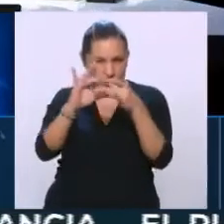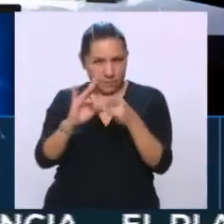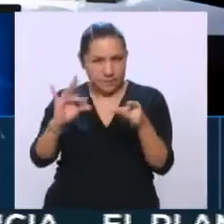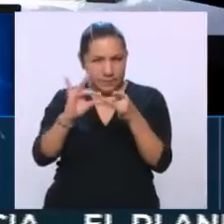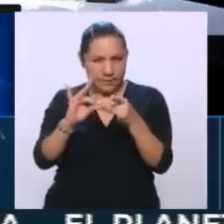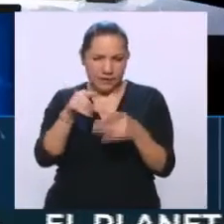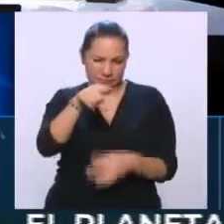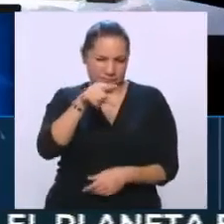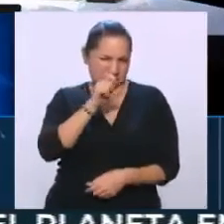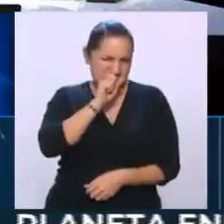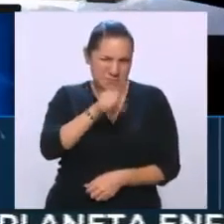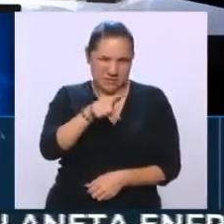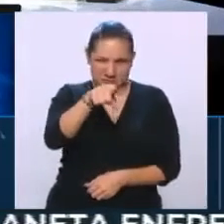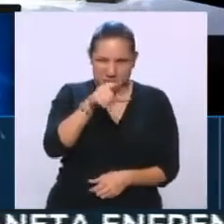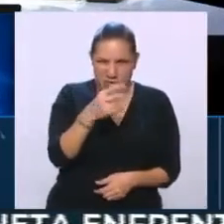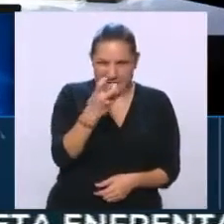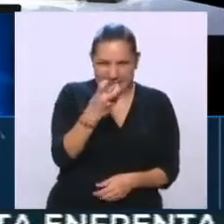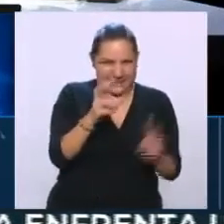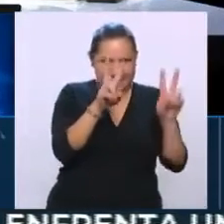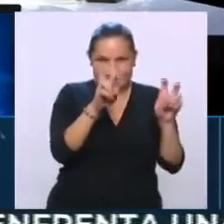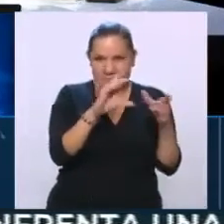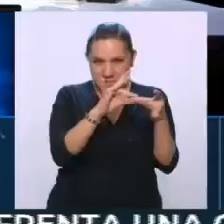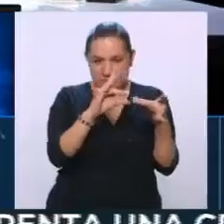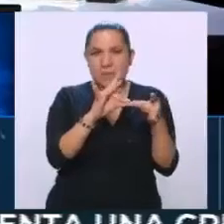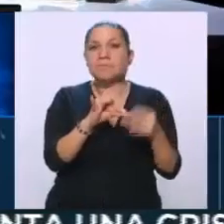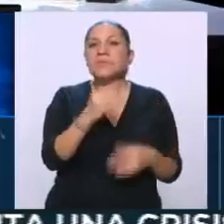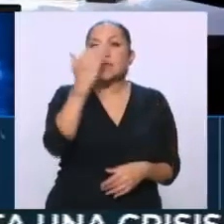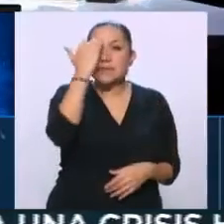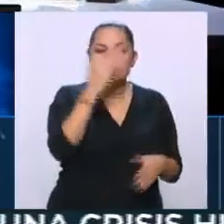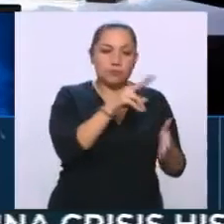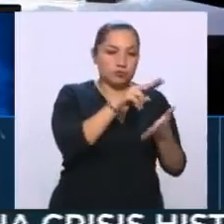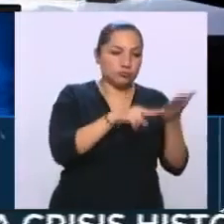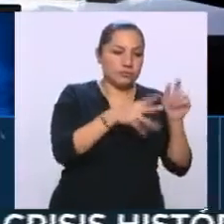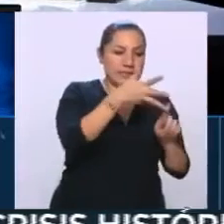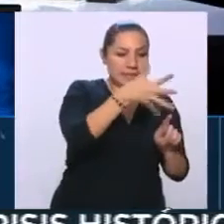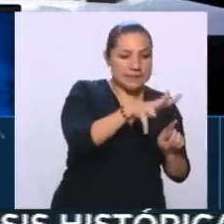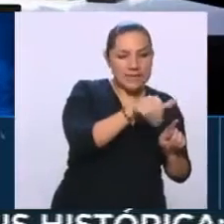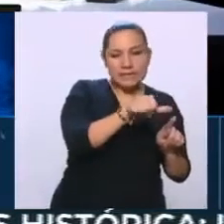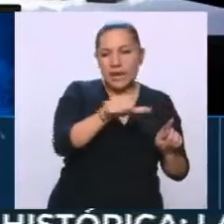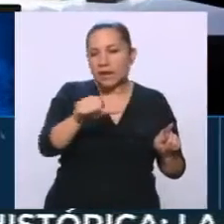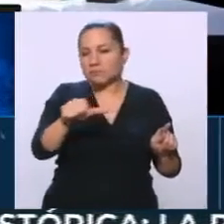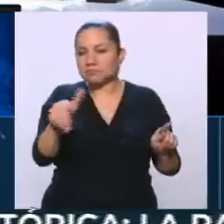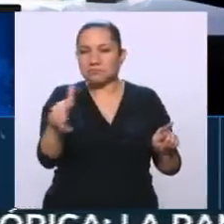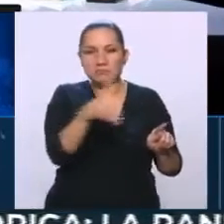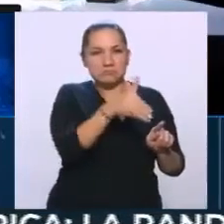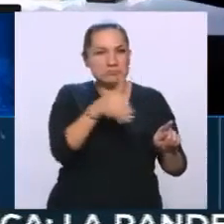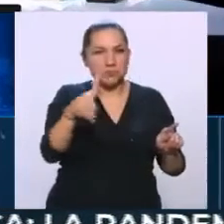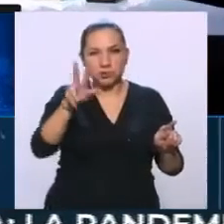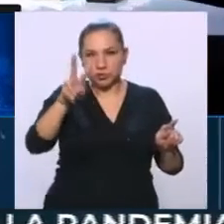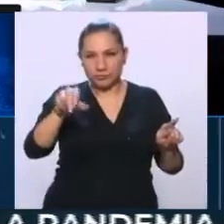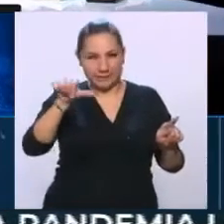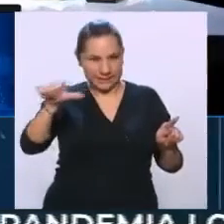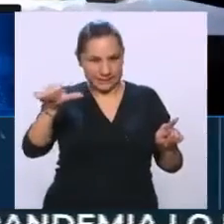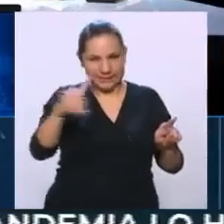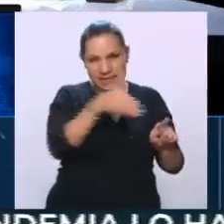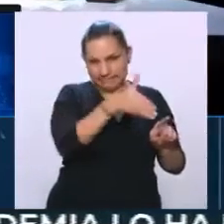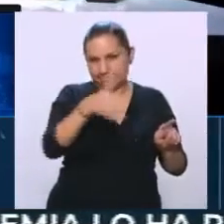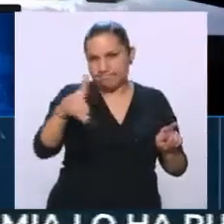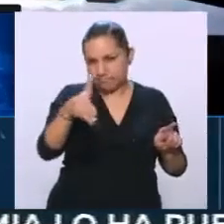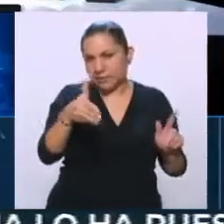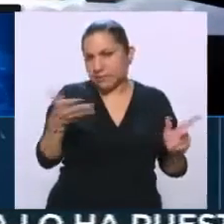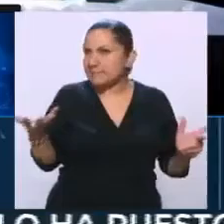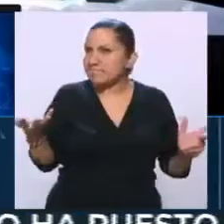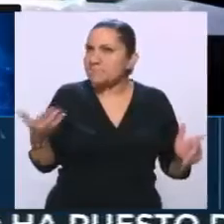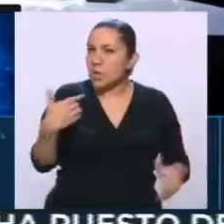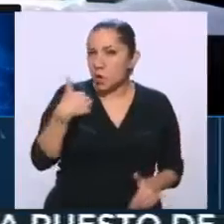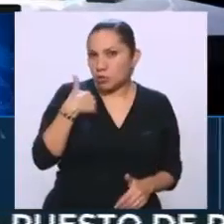refiriendo son fundamentalmente entre 2010 y 2016. Pero efectivamente yo también